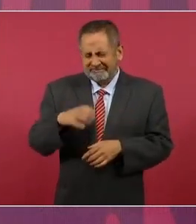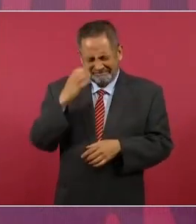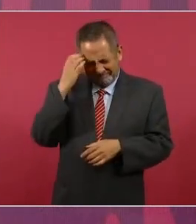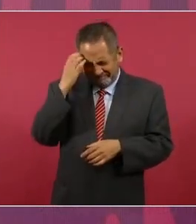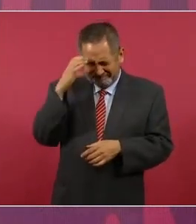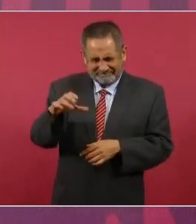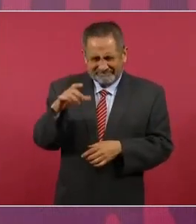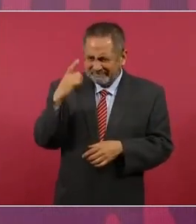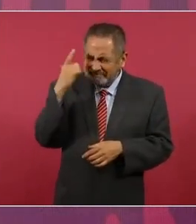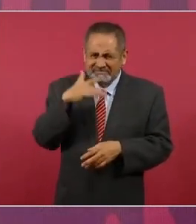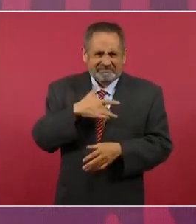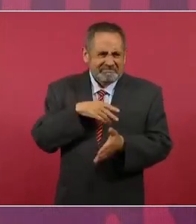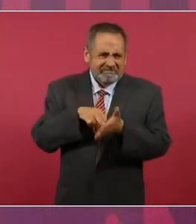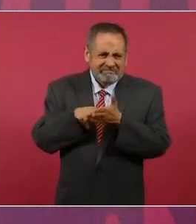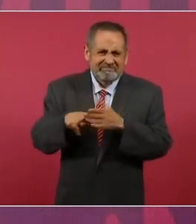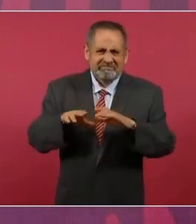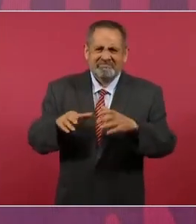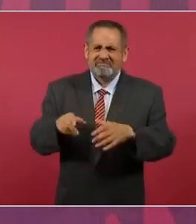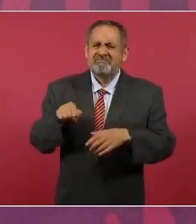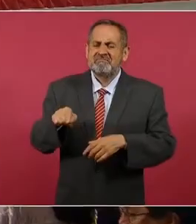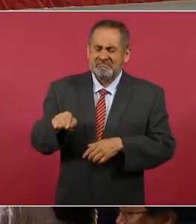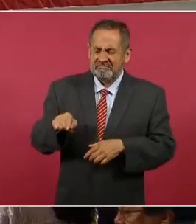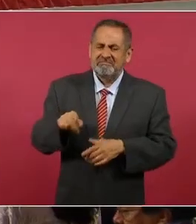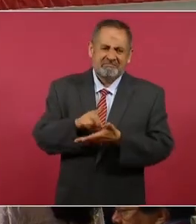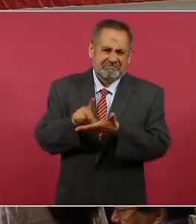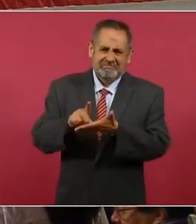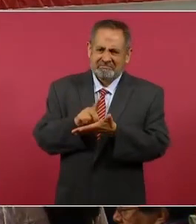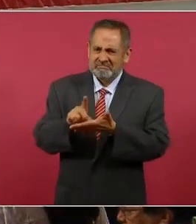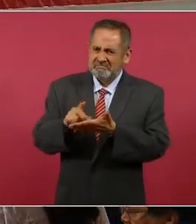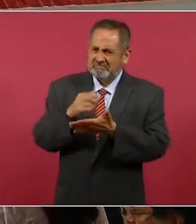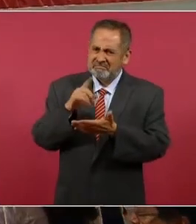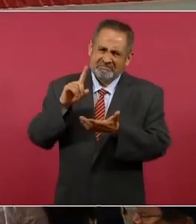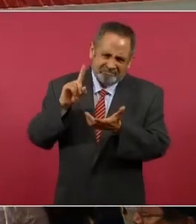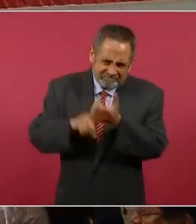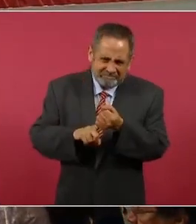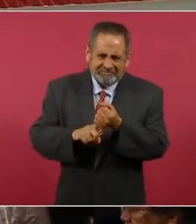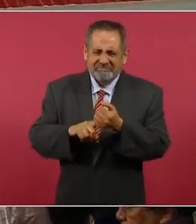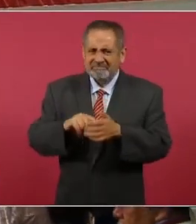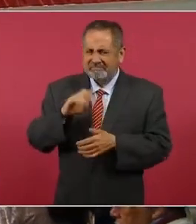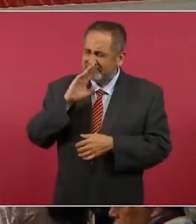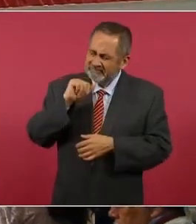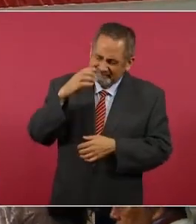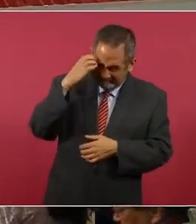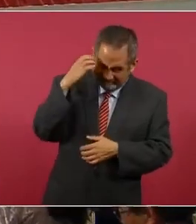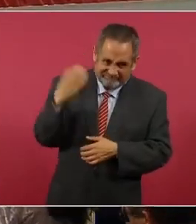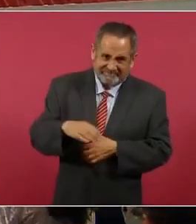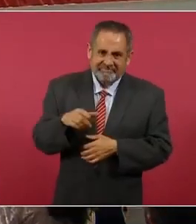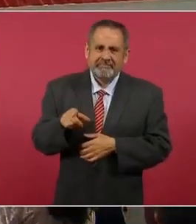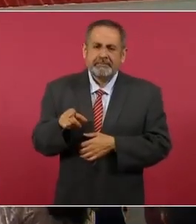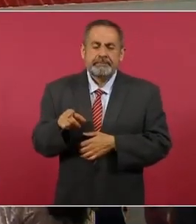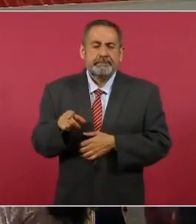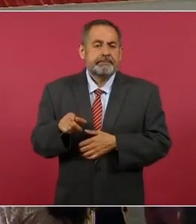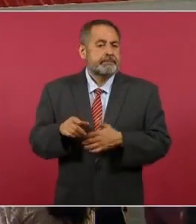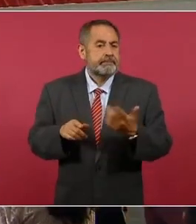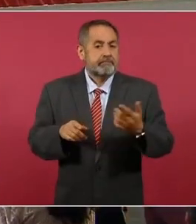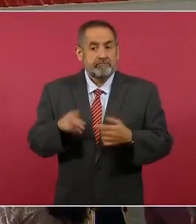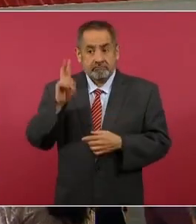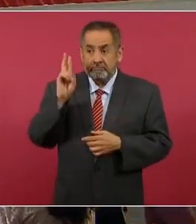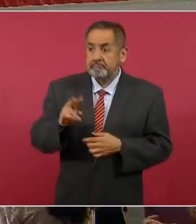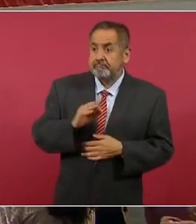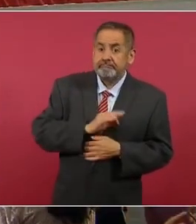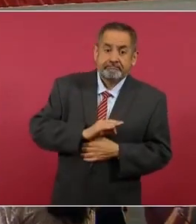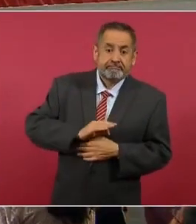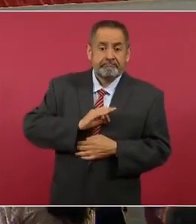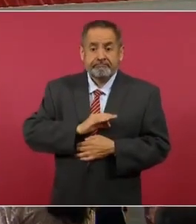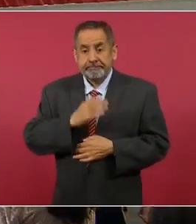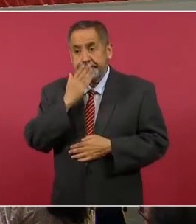cara profunda de las drogas. Y en esta cara profunda lo que queremos enfatizar es que no hay final feliz, como lo hemos